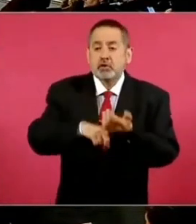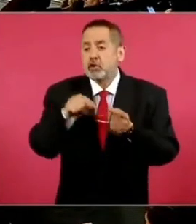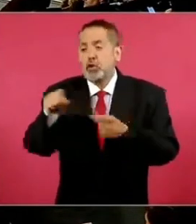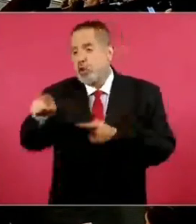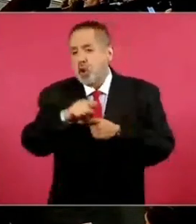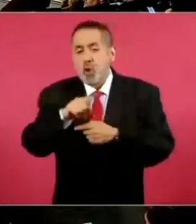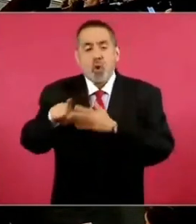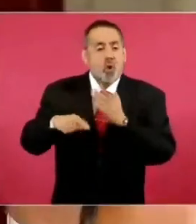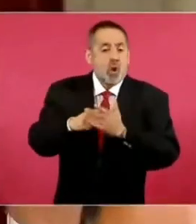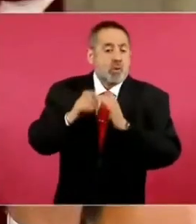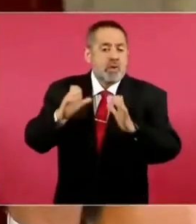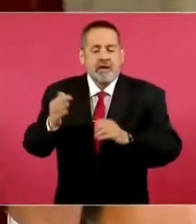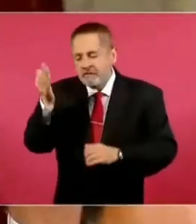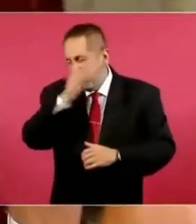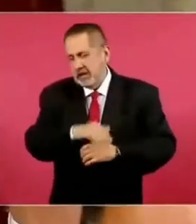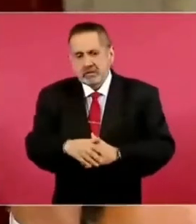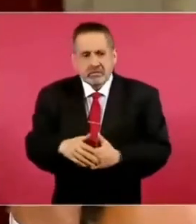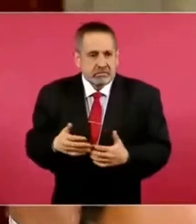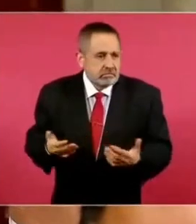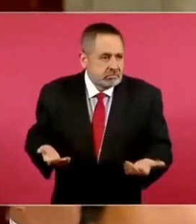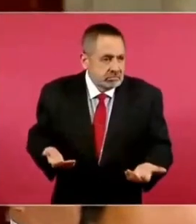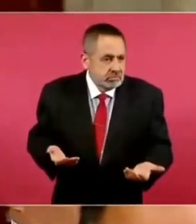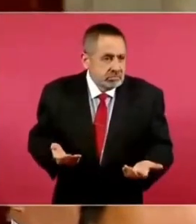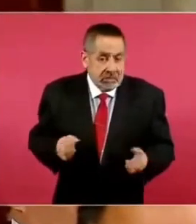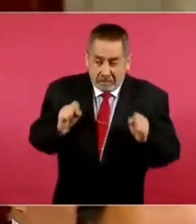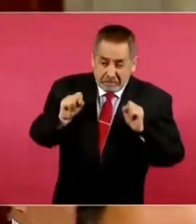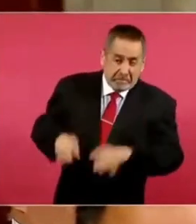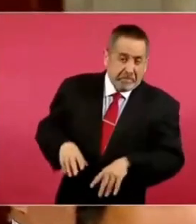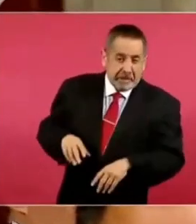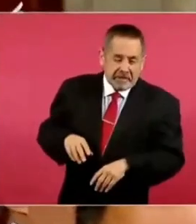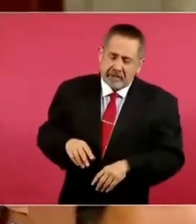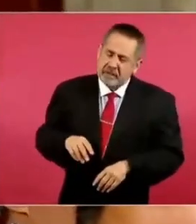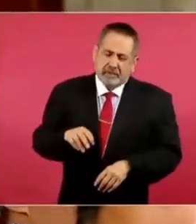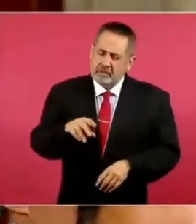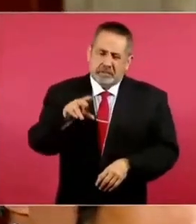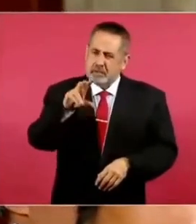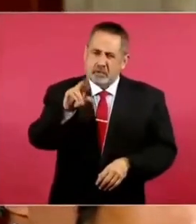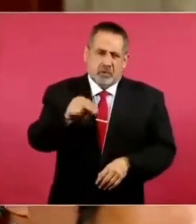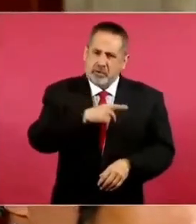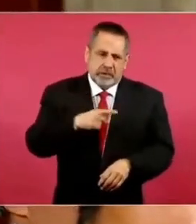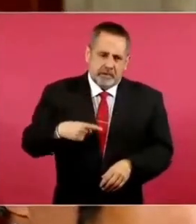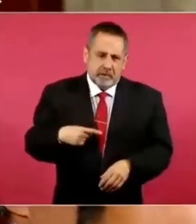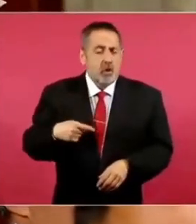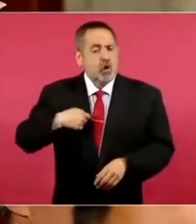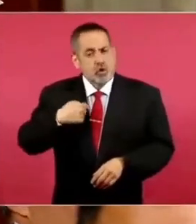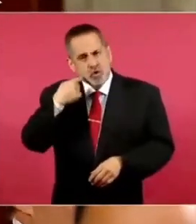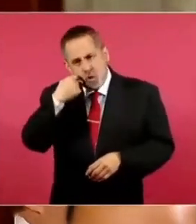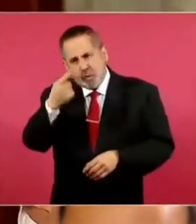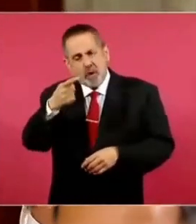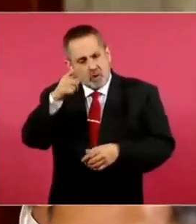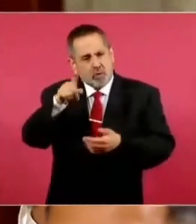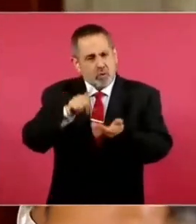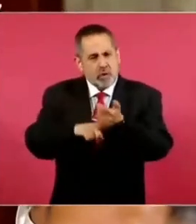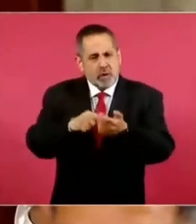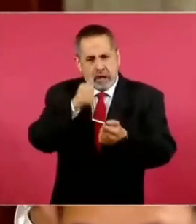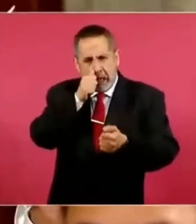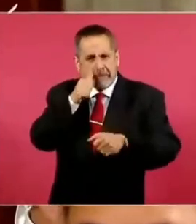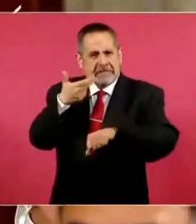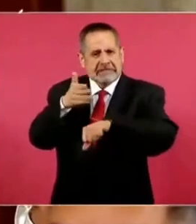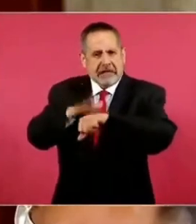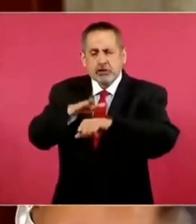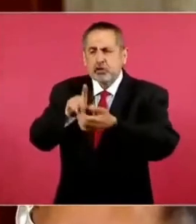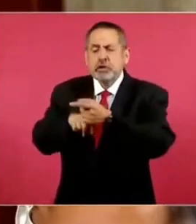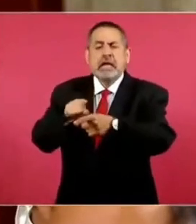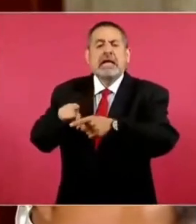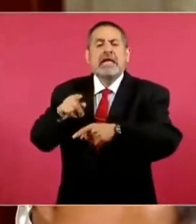manejo La respuesta es No yo he podido observar durante esta administración que la secretaría de medio ambiente y